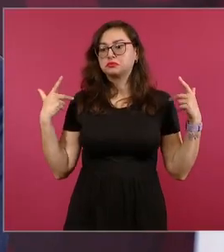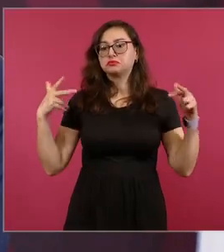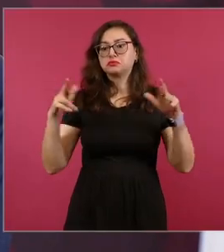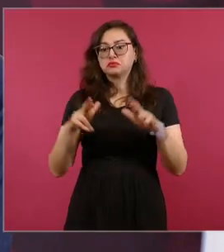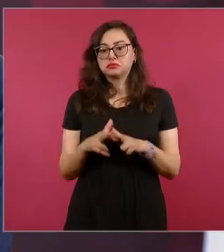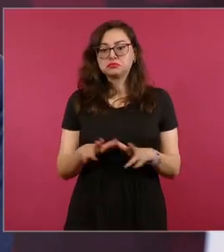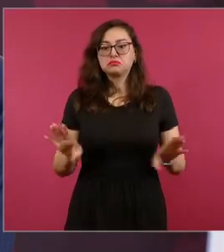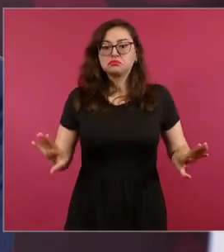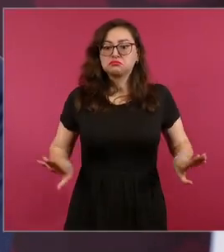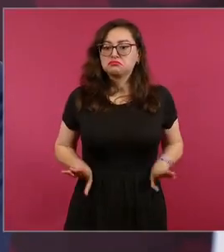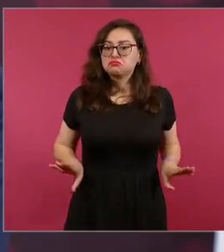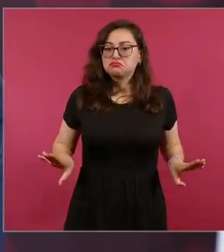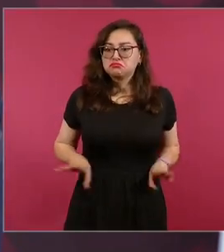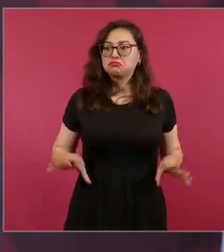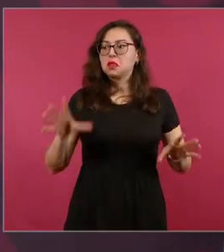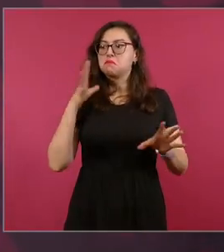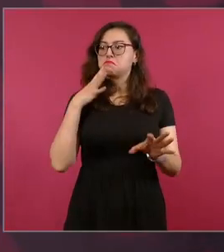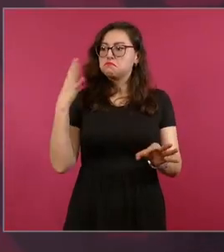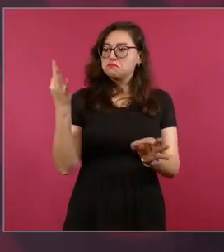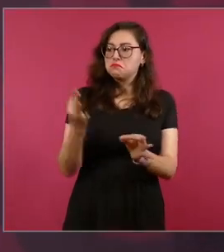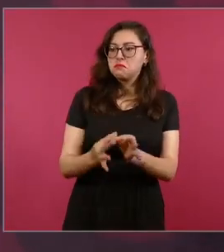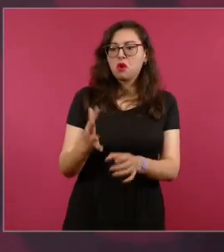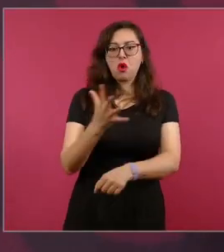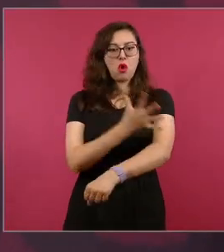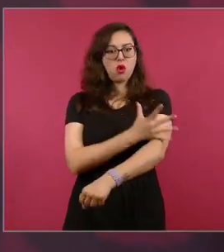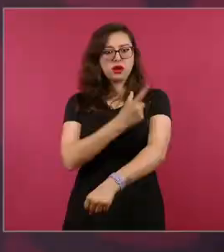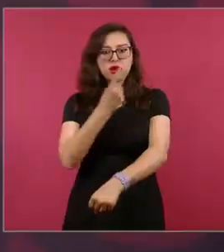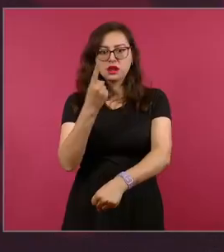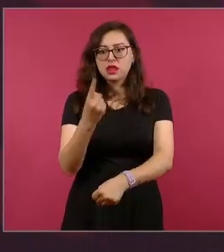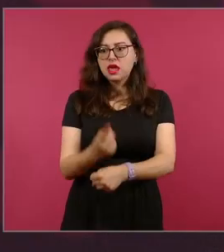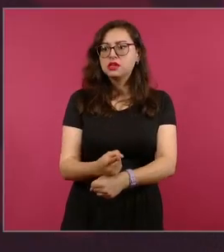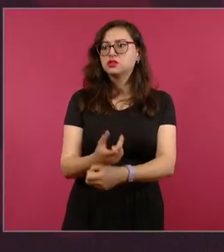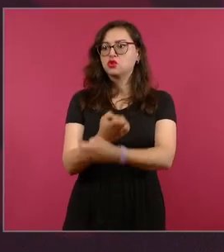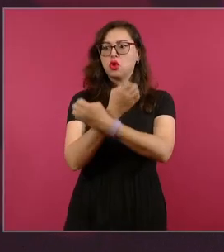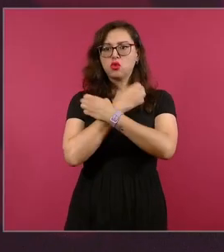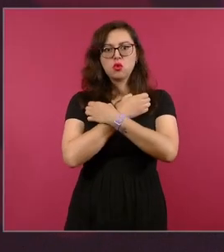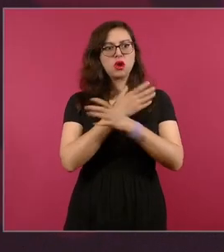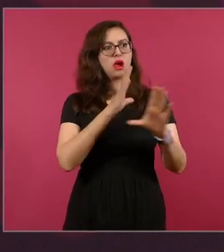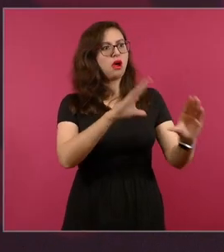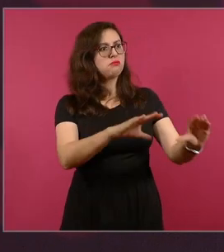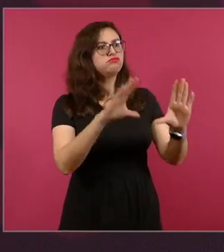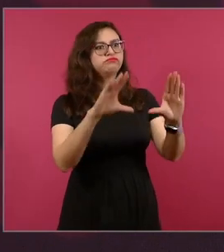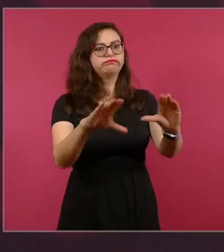educadores, responsables, honestos,